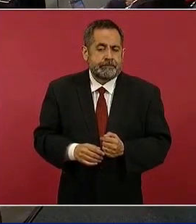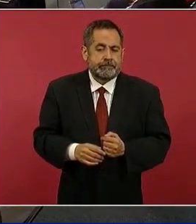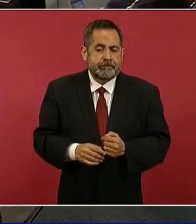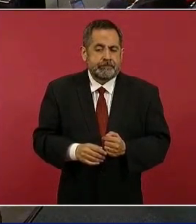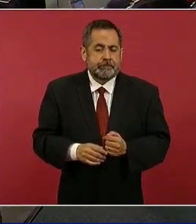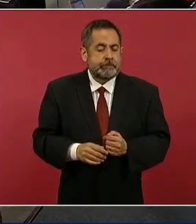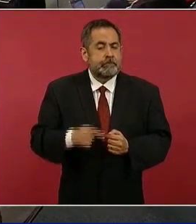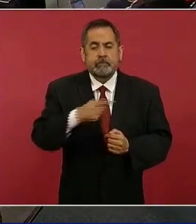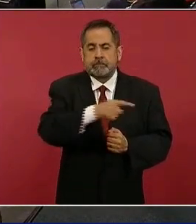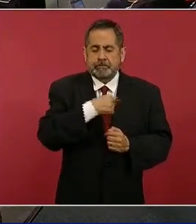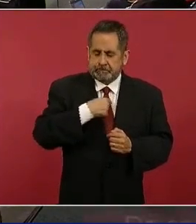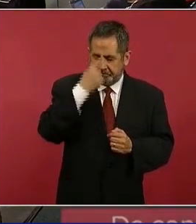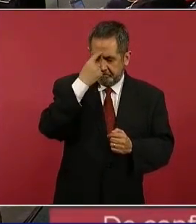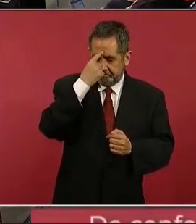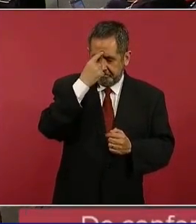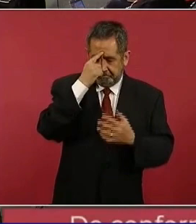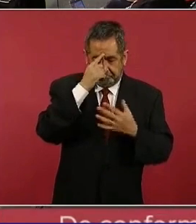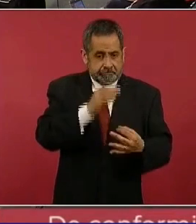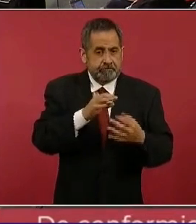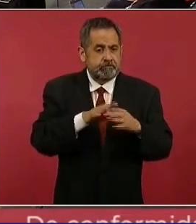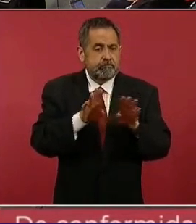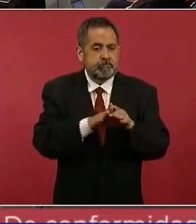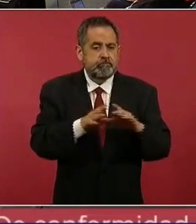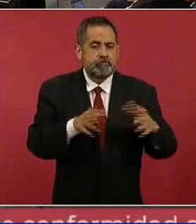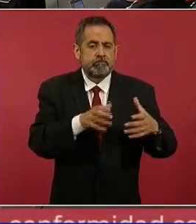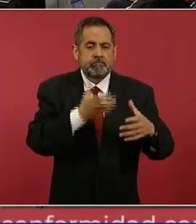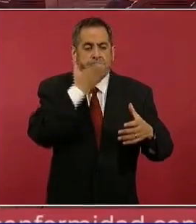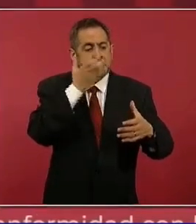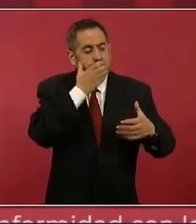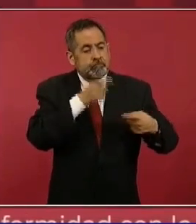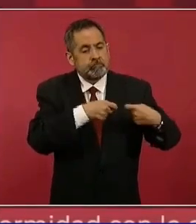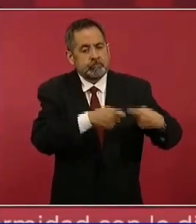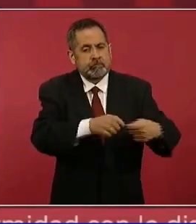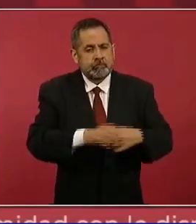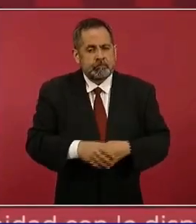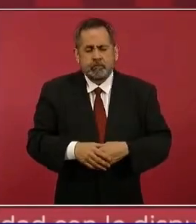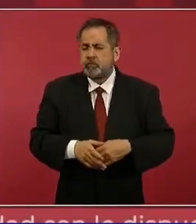dominados por el pensamiento conservador. Hay una coincidencia